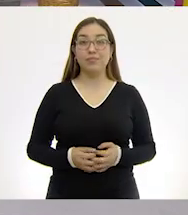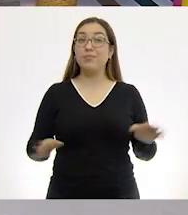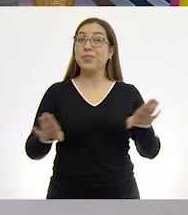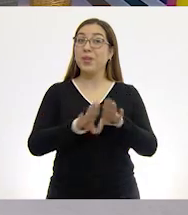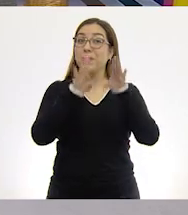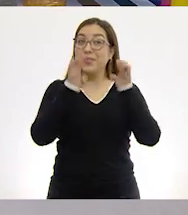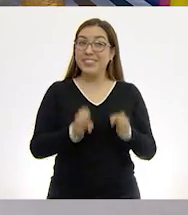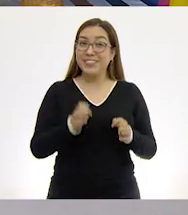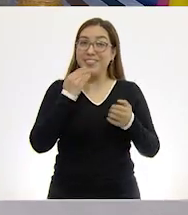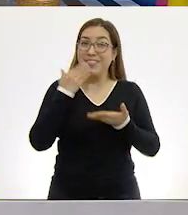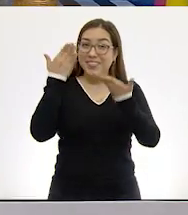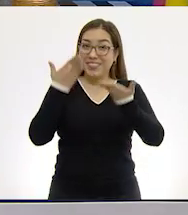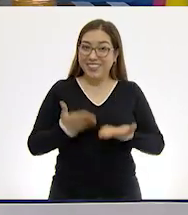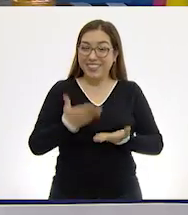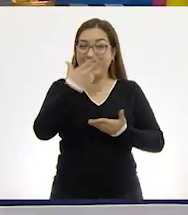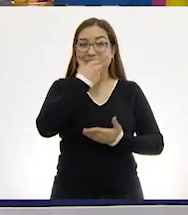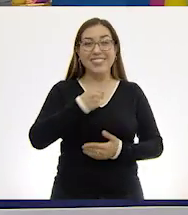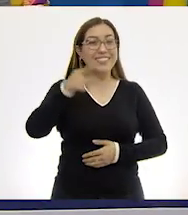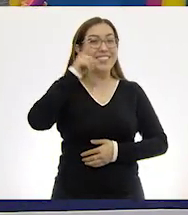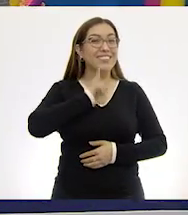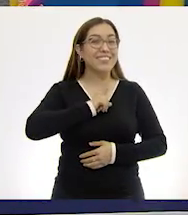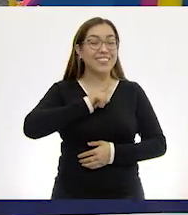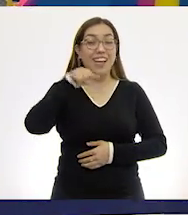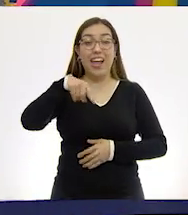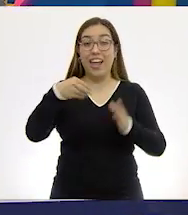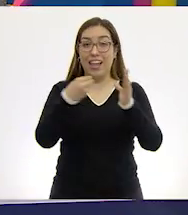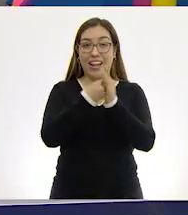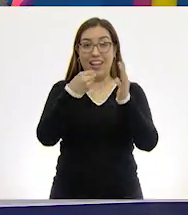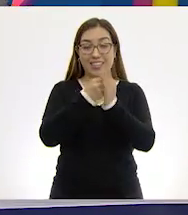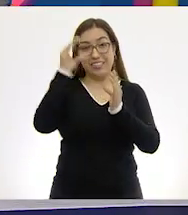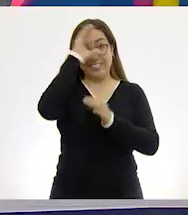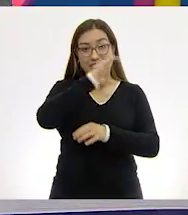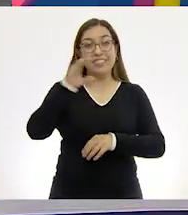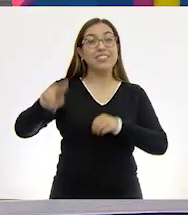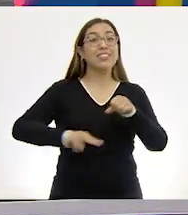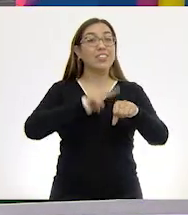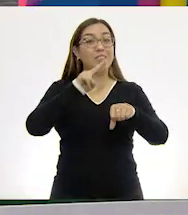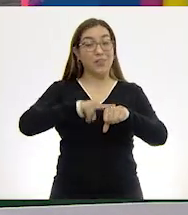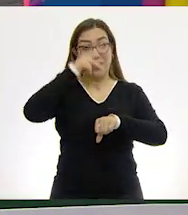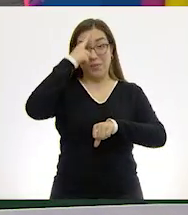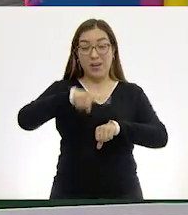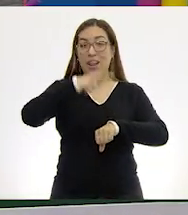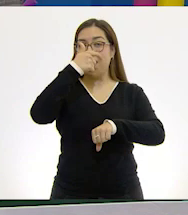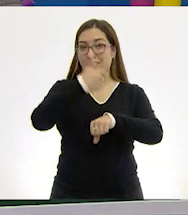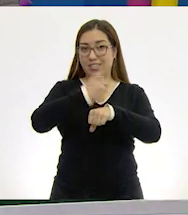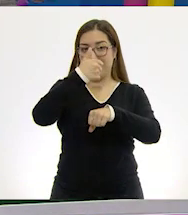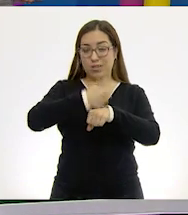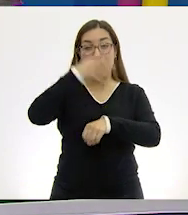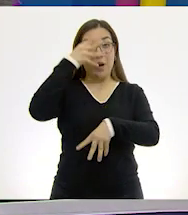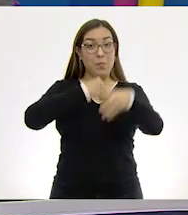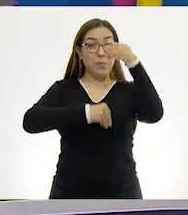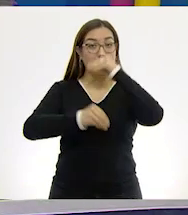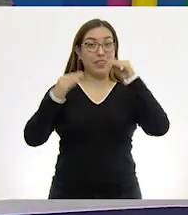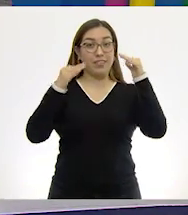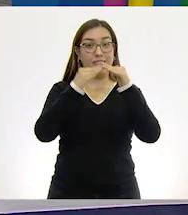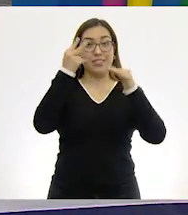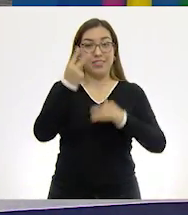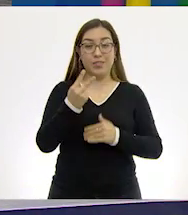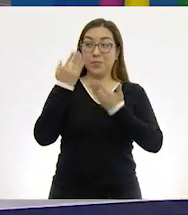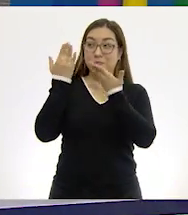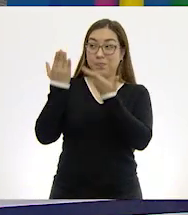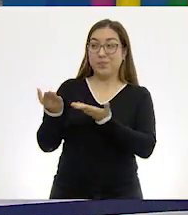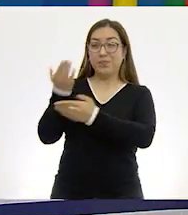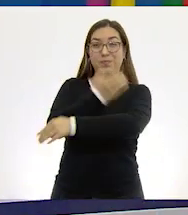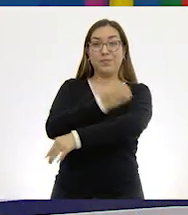¿Cómo están? Bienvenidos y bienvenidas a su sesión de Ciencias Naturales para sexto grado en Aprende en Casa 2. Y como siempre me